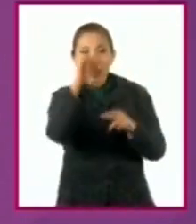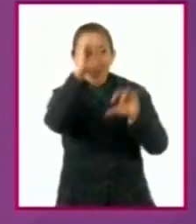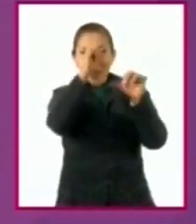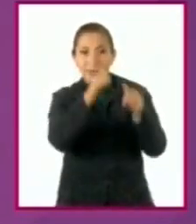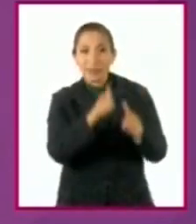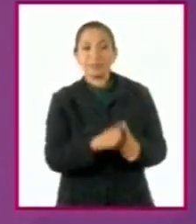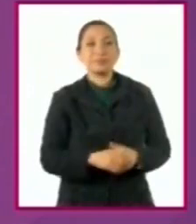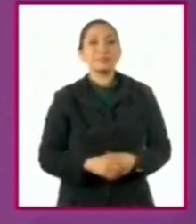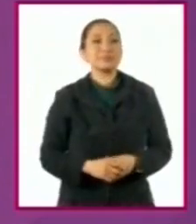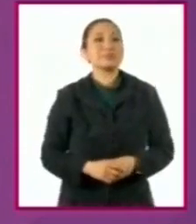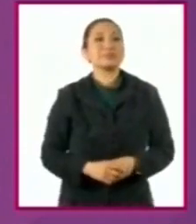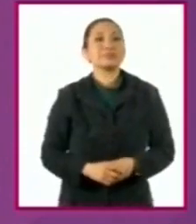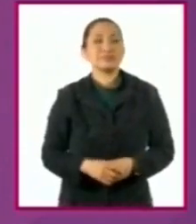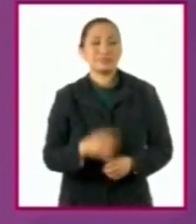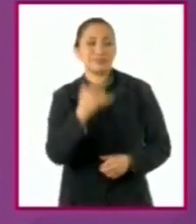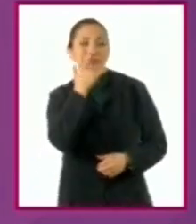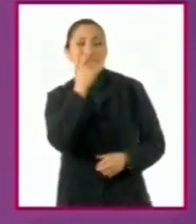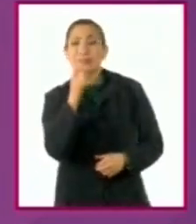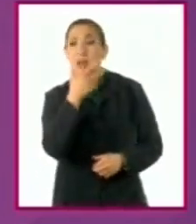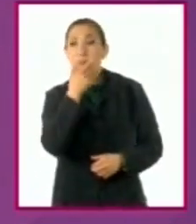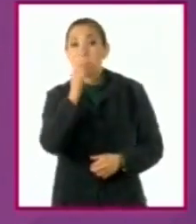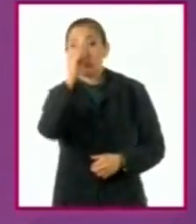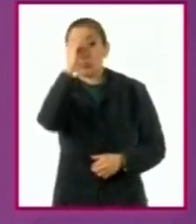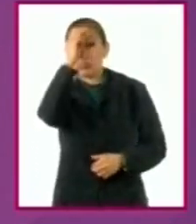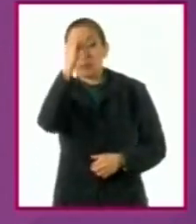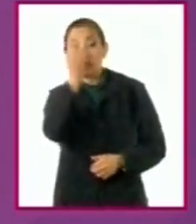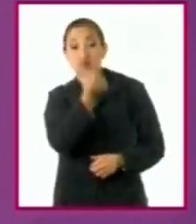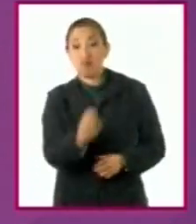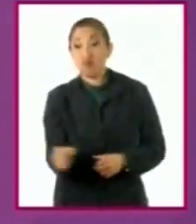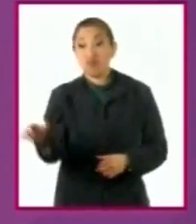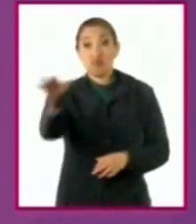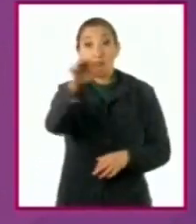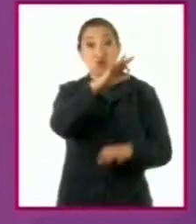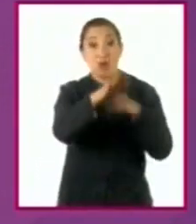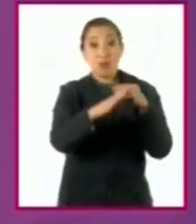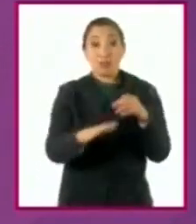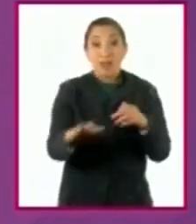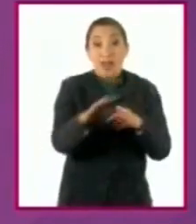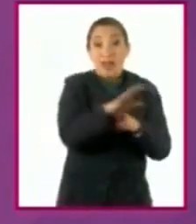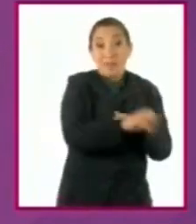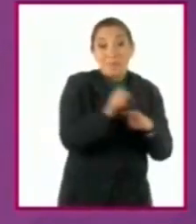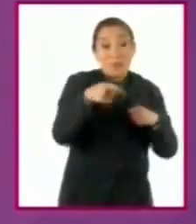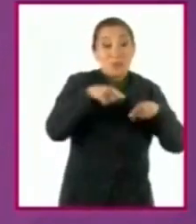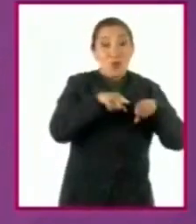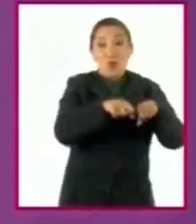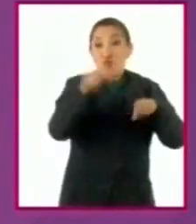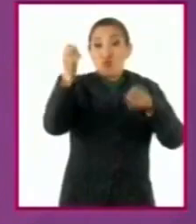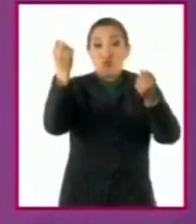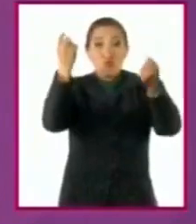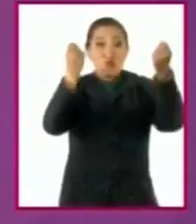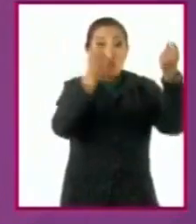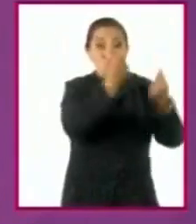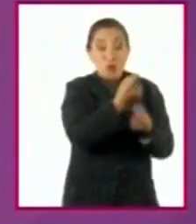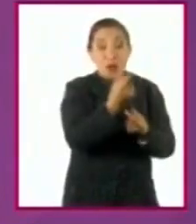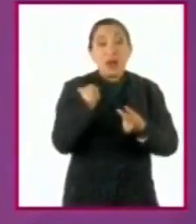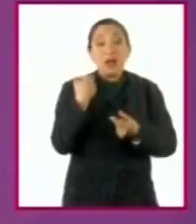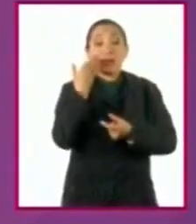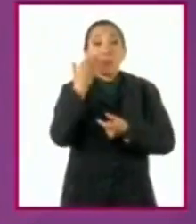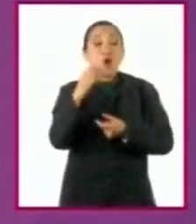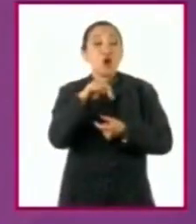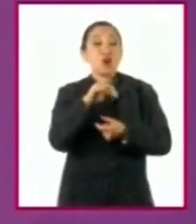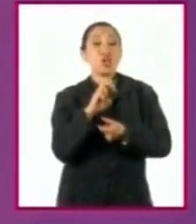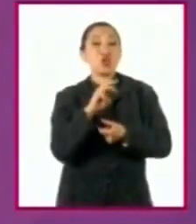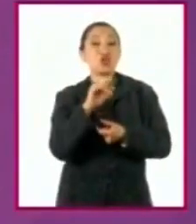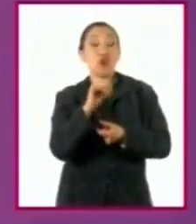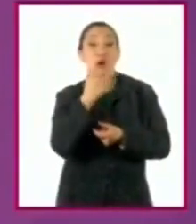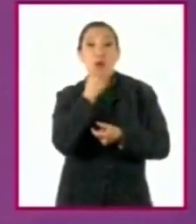artes. No era raro que los hombres cultos destacaran en todas las áreas al mismo tiempo. En la época de Newton,